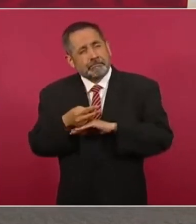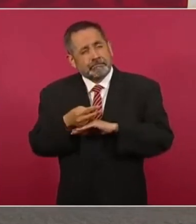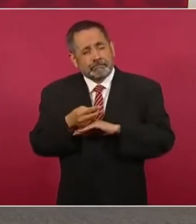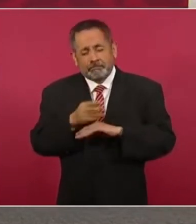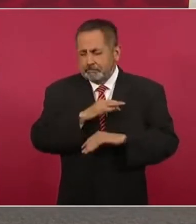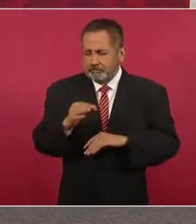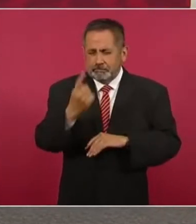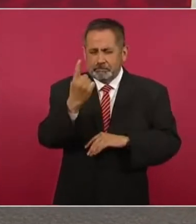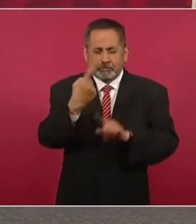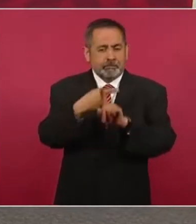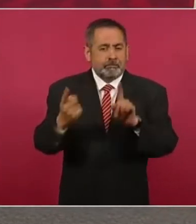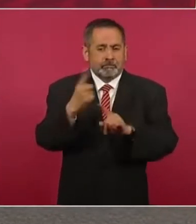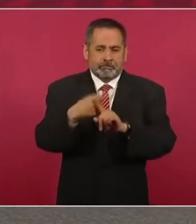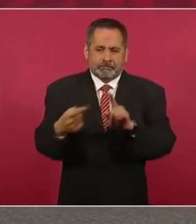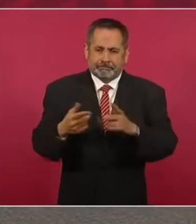no, como a la 1:30.